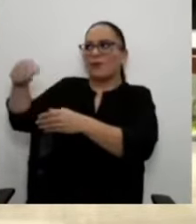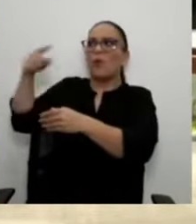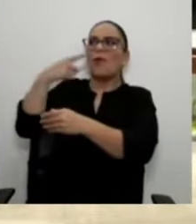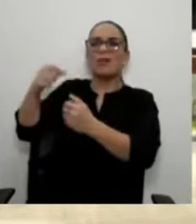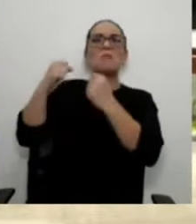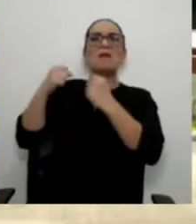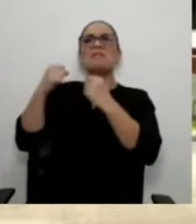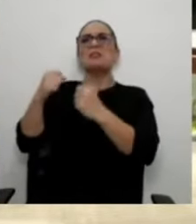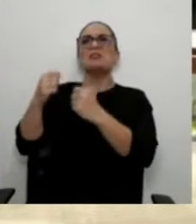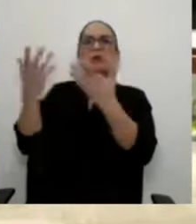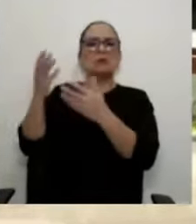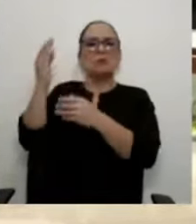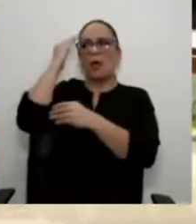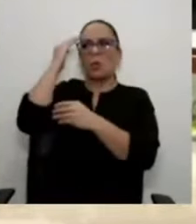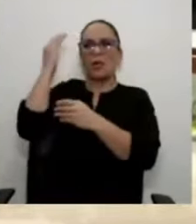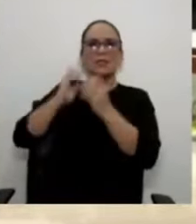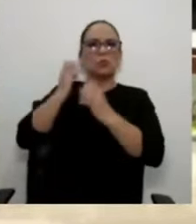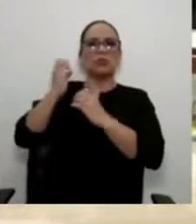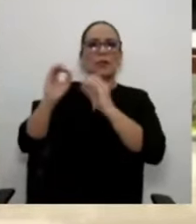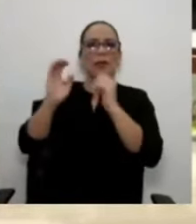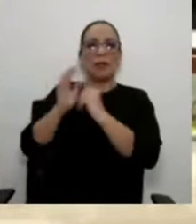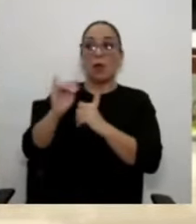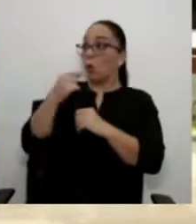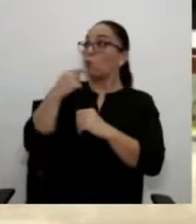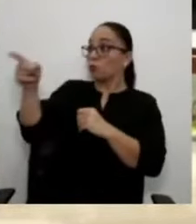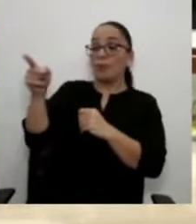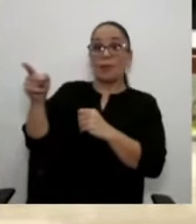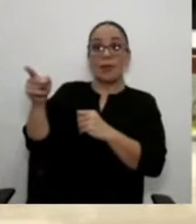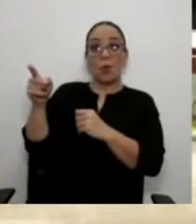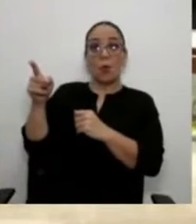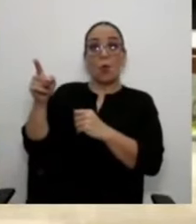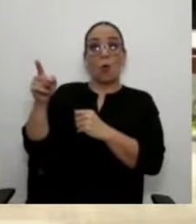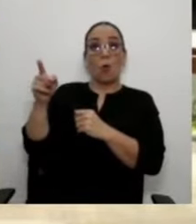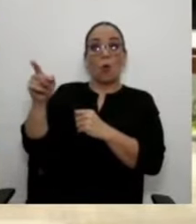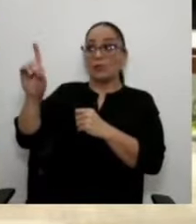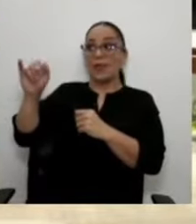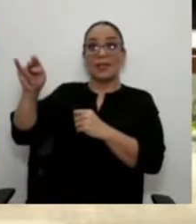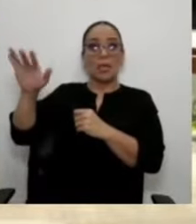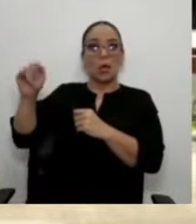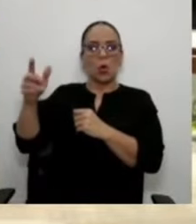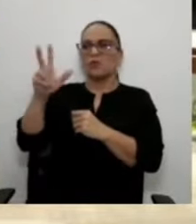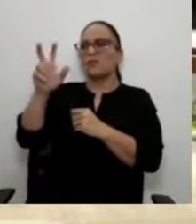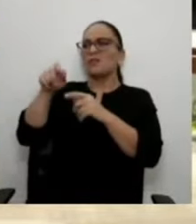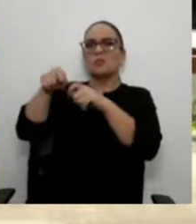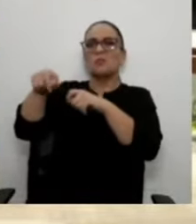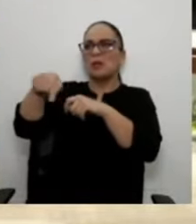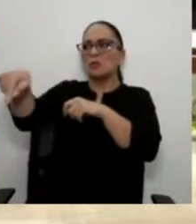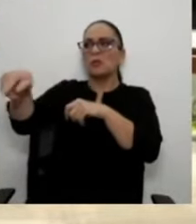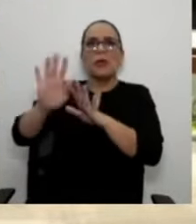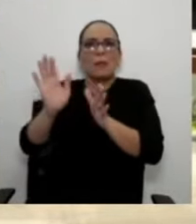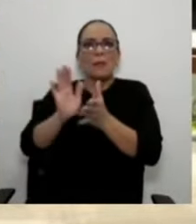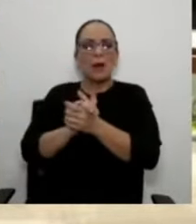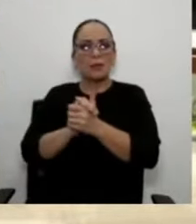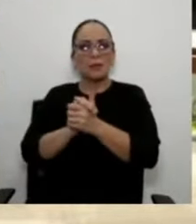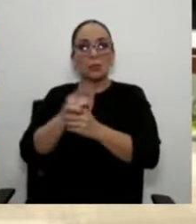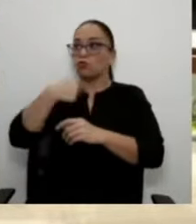don Danilo. ¿Qué les costaba entrar aquí, venir 300 metros más? ¿Era que los estábamos mandando a la